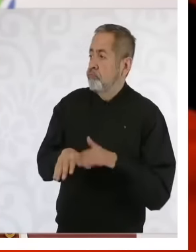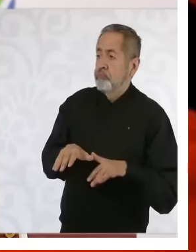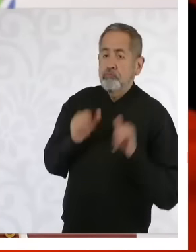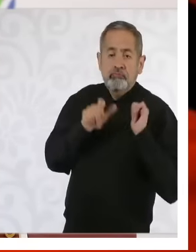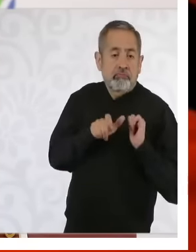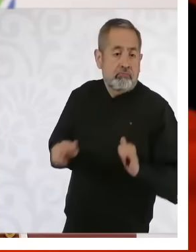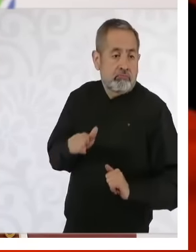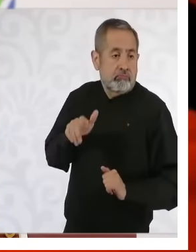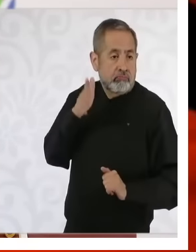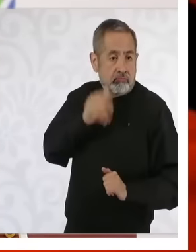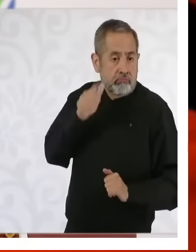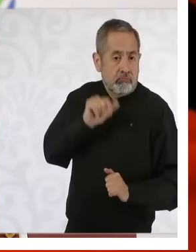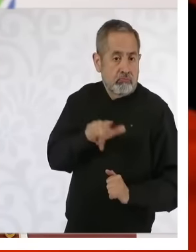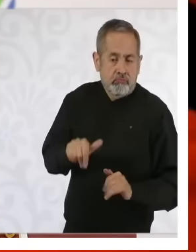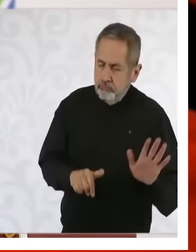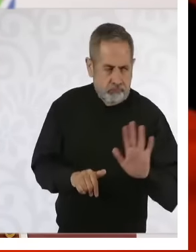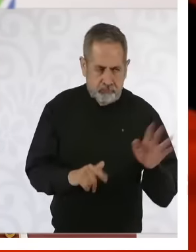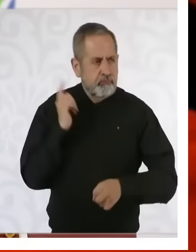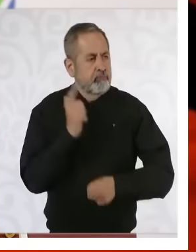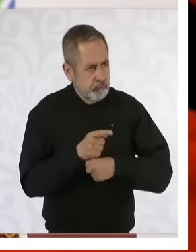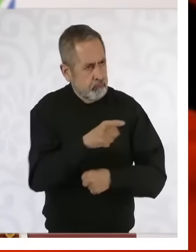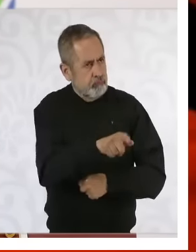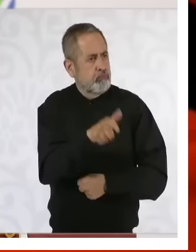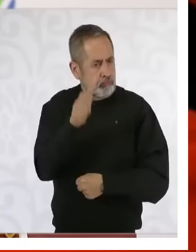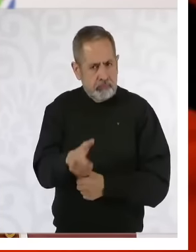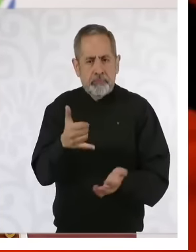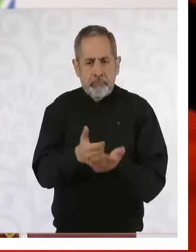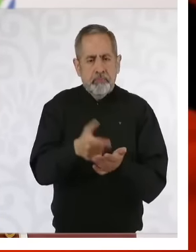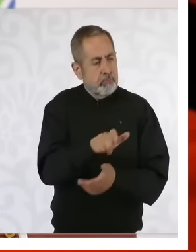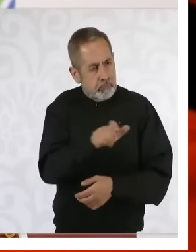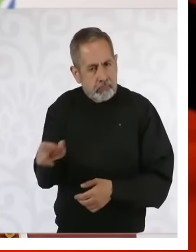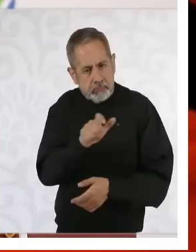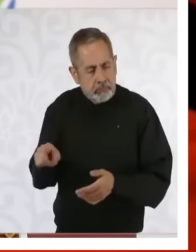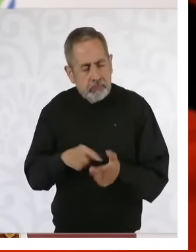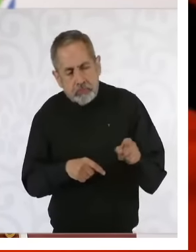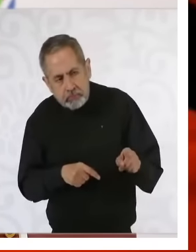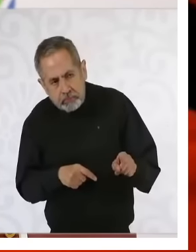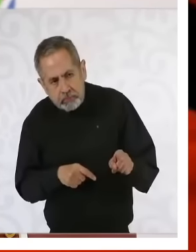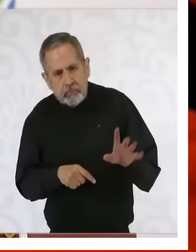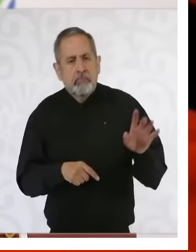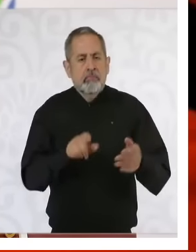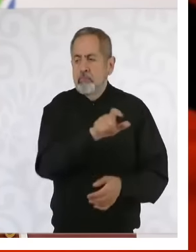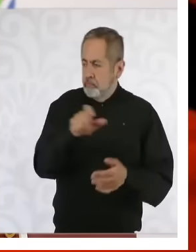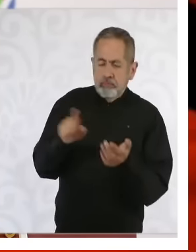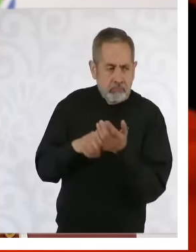Y para fortalecer el pago de impuestos, facilitando el pago de